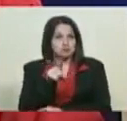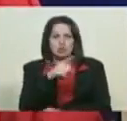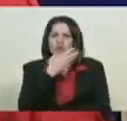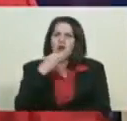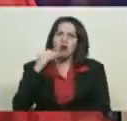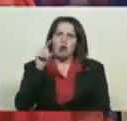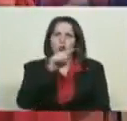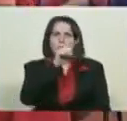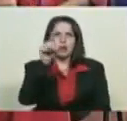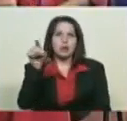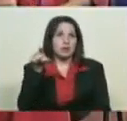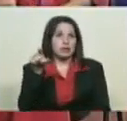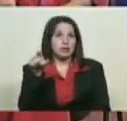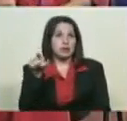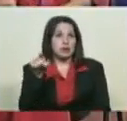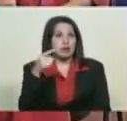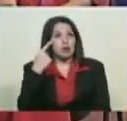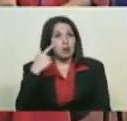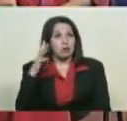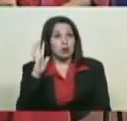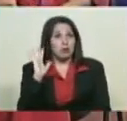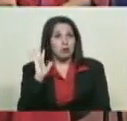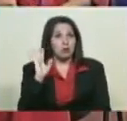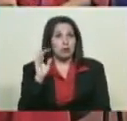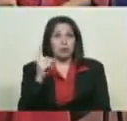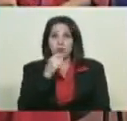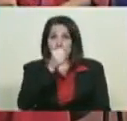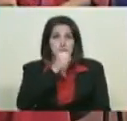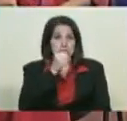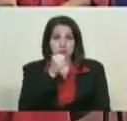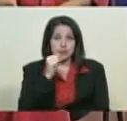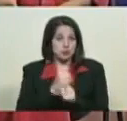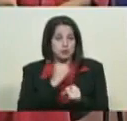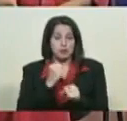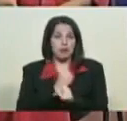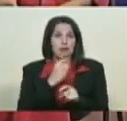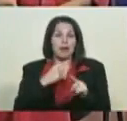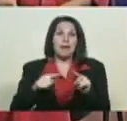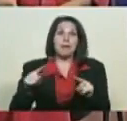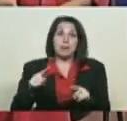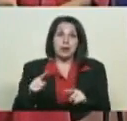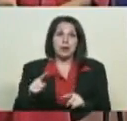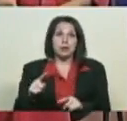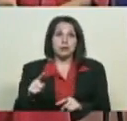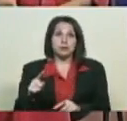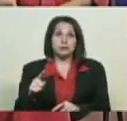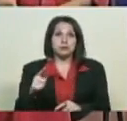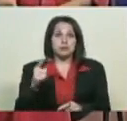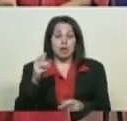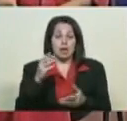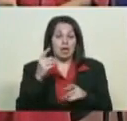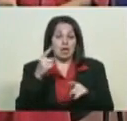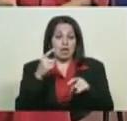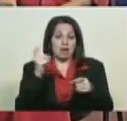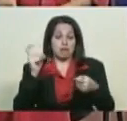jóvenes, no estaba ejerciendo el periodismo, pero en el 2005... ellos retiraron los